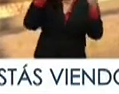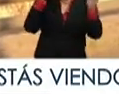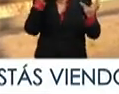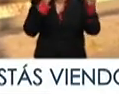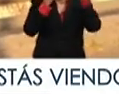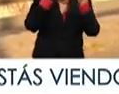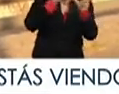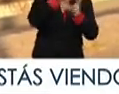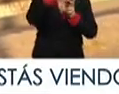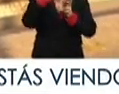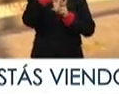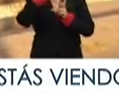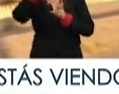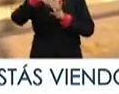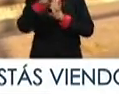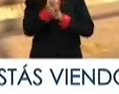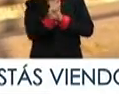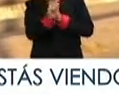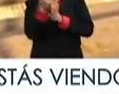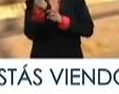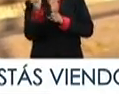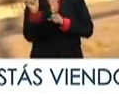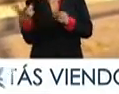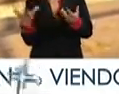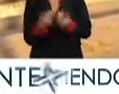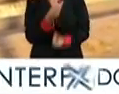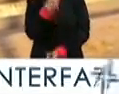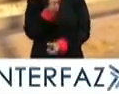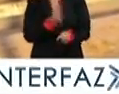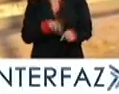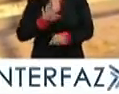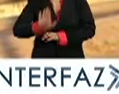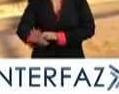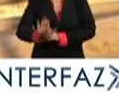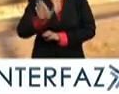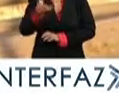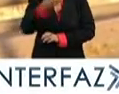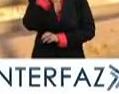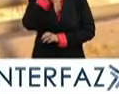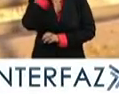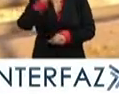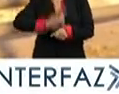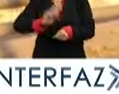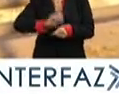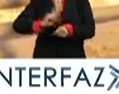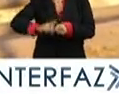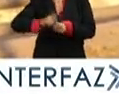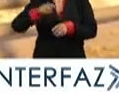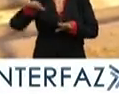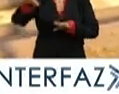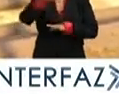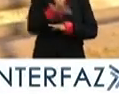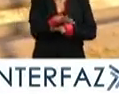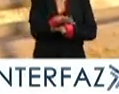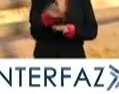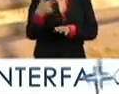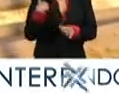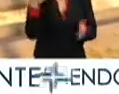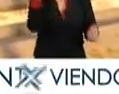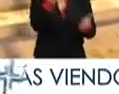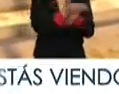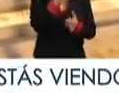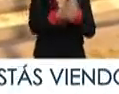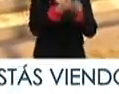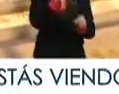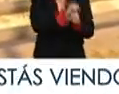hemos oído hablar de la samba, y bueno, pues es parte natural de esta día a día, de esta cotidianidad. Estuvimos el